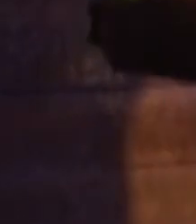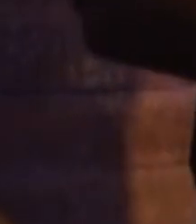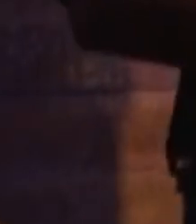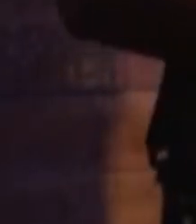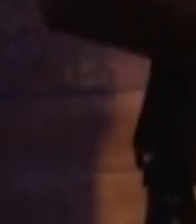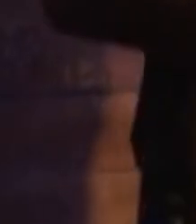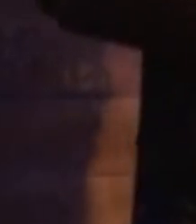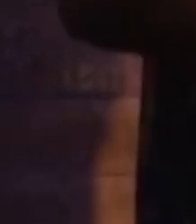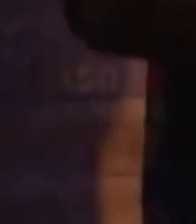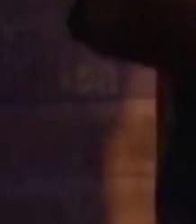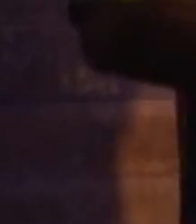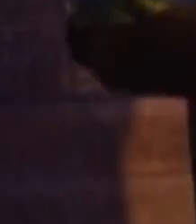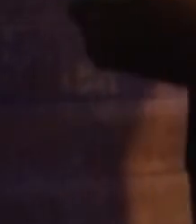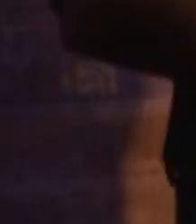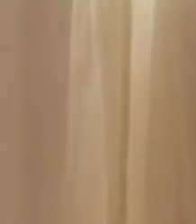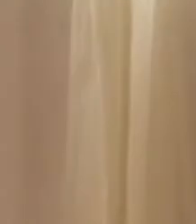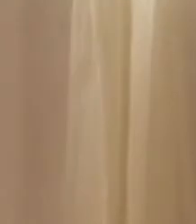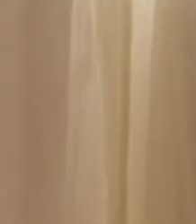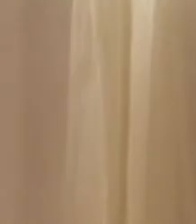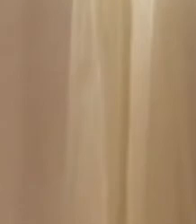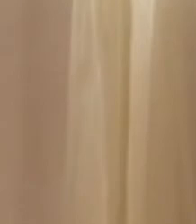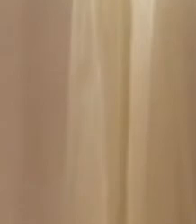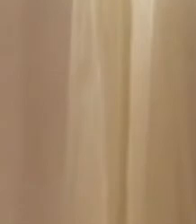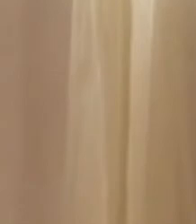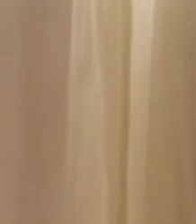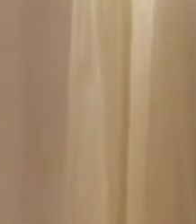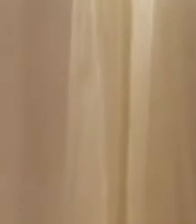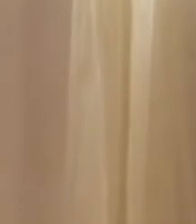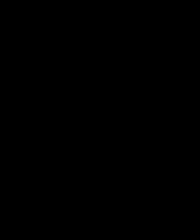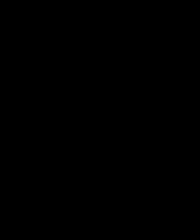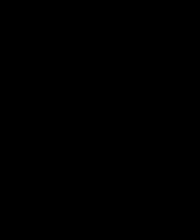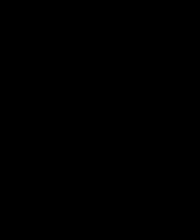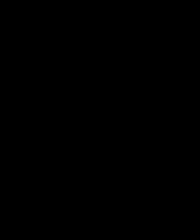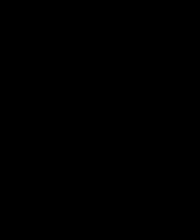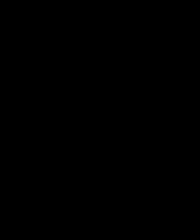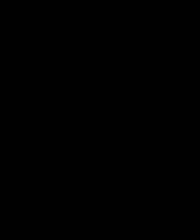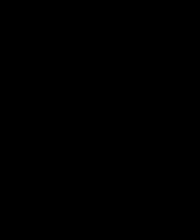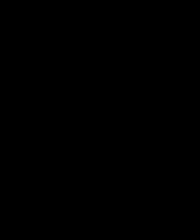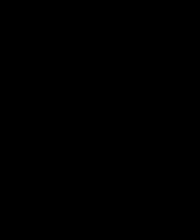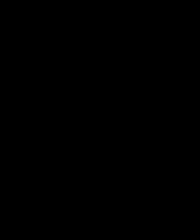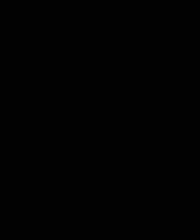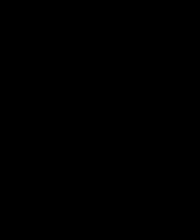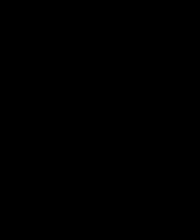tarde, y el domingo 30 a las 4:30 de la tarde, aquí en 13.